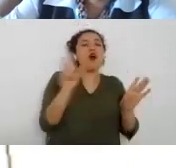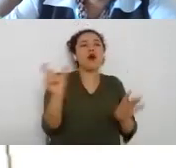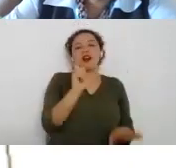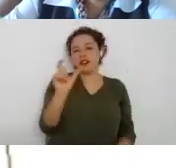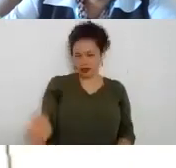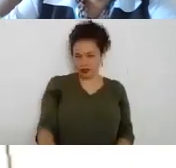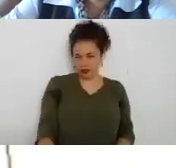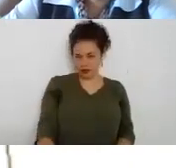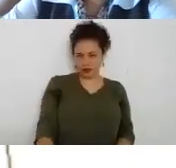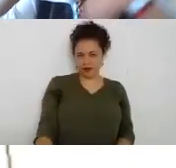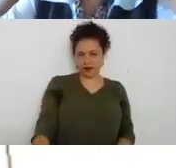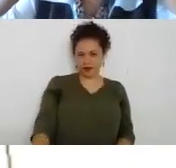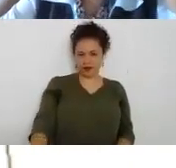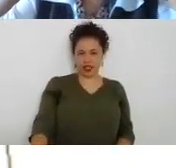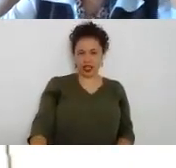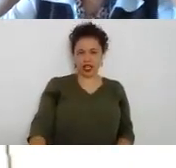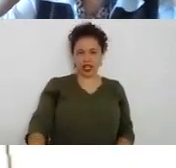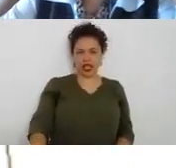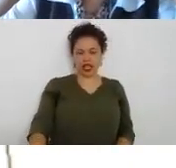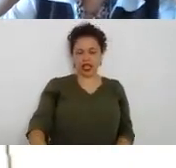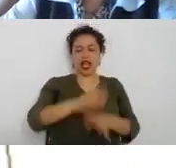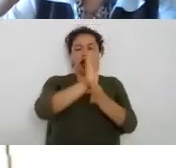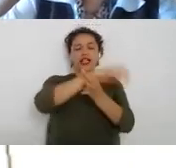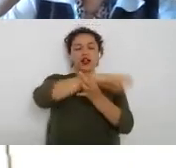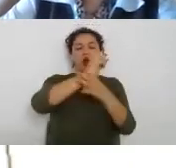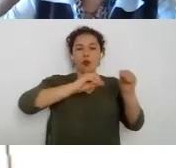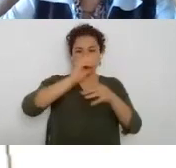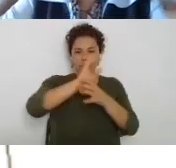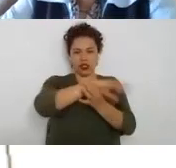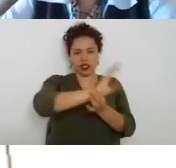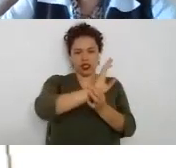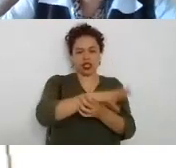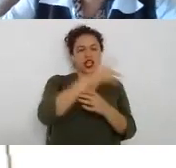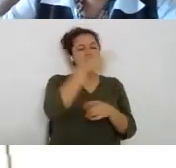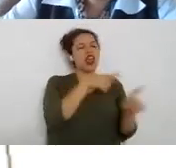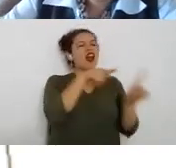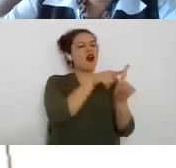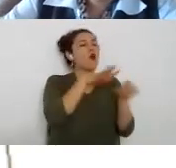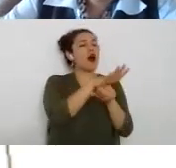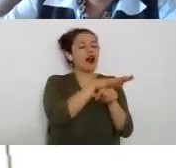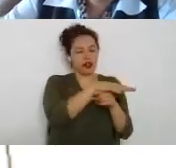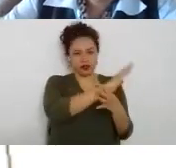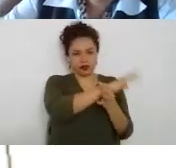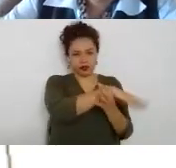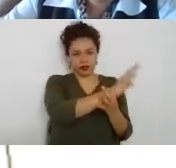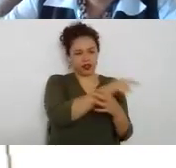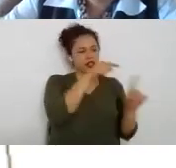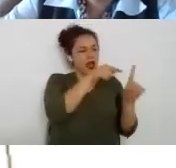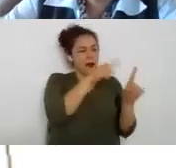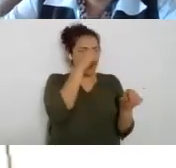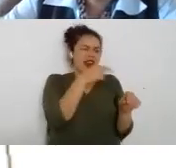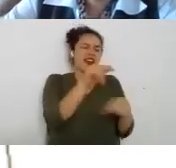O el vendaje En las noche. articulaciones. Exacto. ¿Y qué buscamos con ese tipo de vendajes? ¿Cuál es el objeto de ese tipo